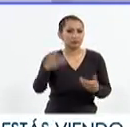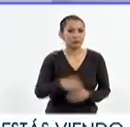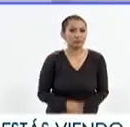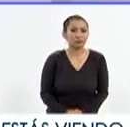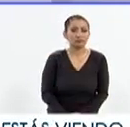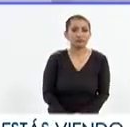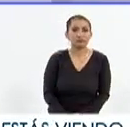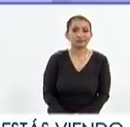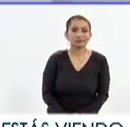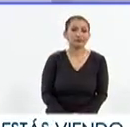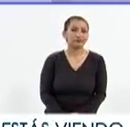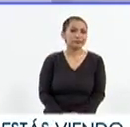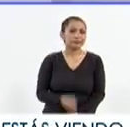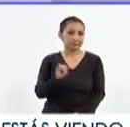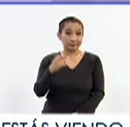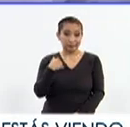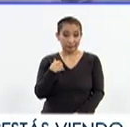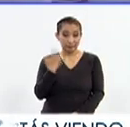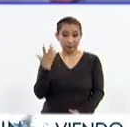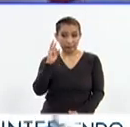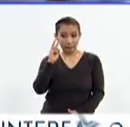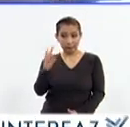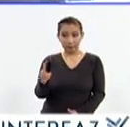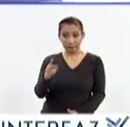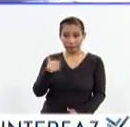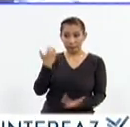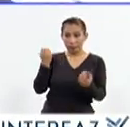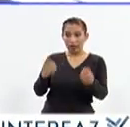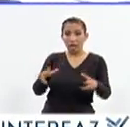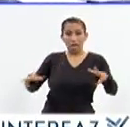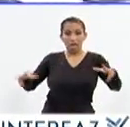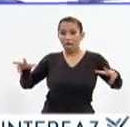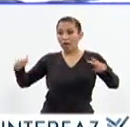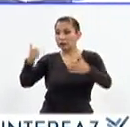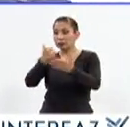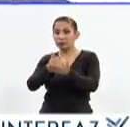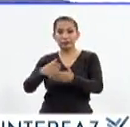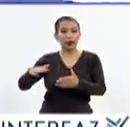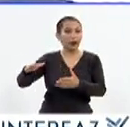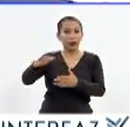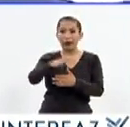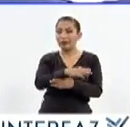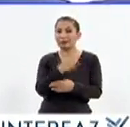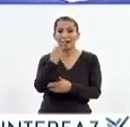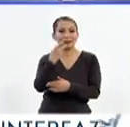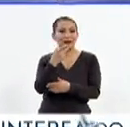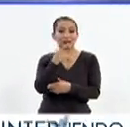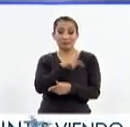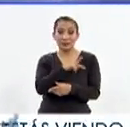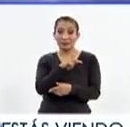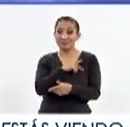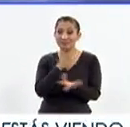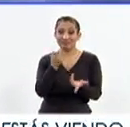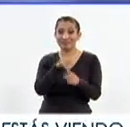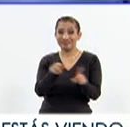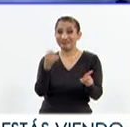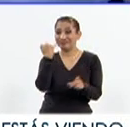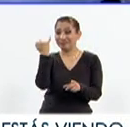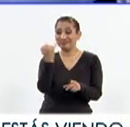futuro. Sí, claro, desde el hecho de enfrentarme a estar perdida en una ciudad donde no hablan idioma.